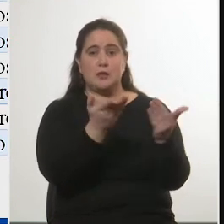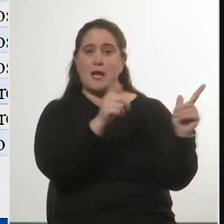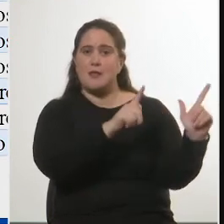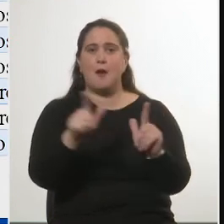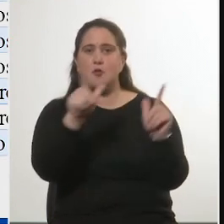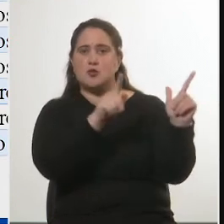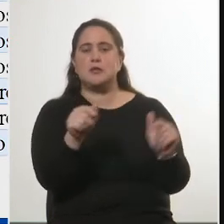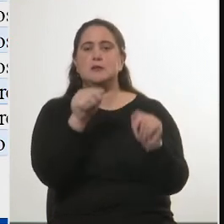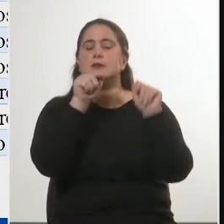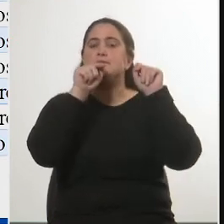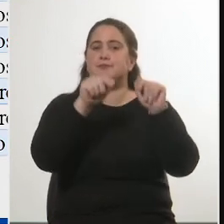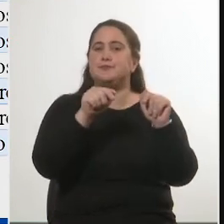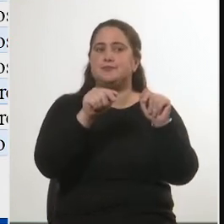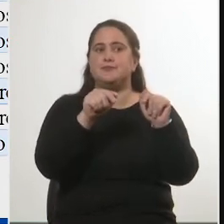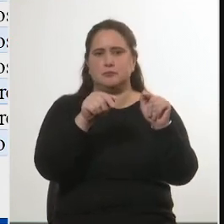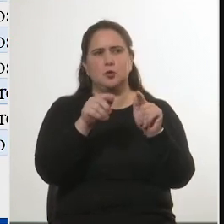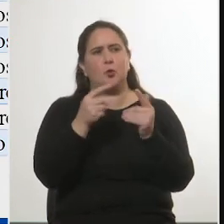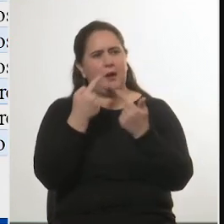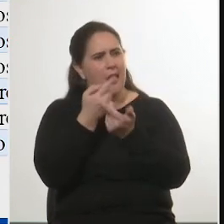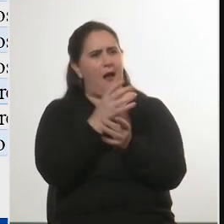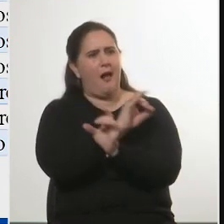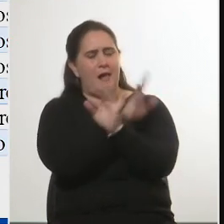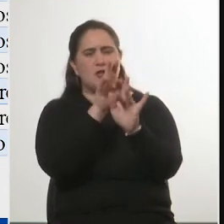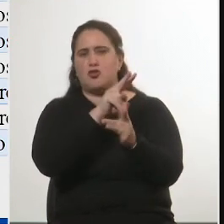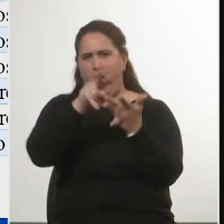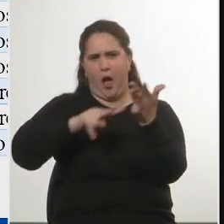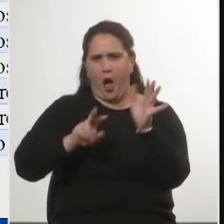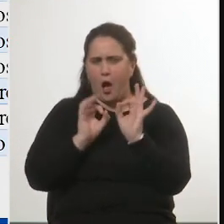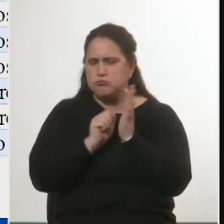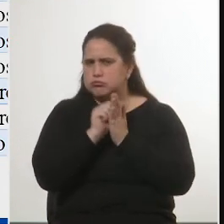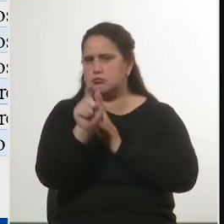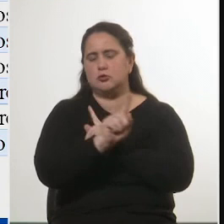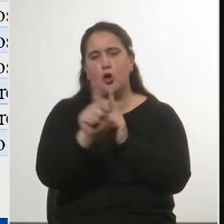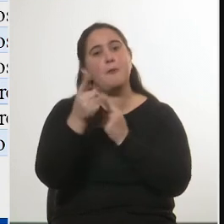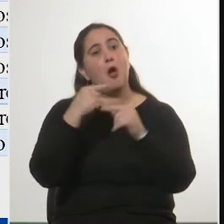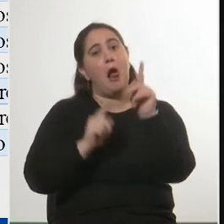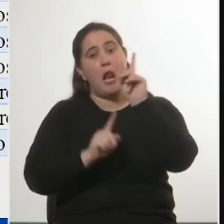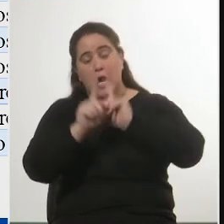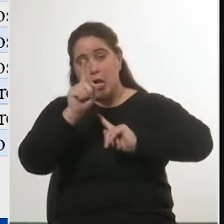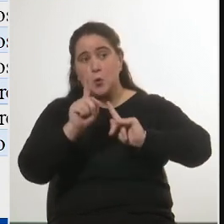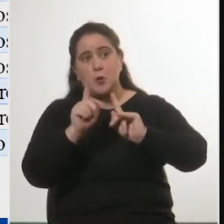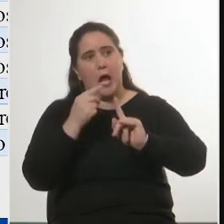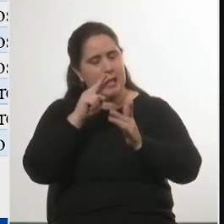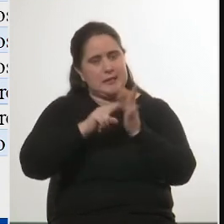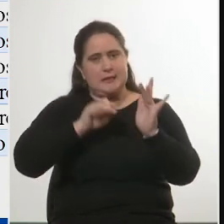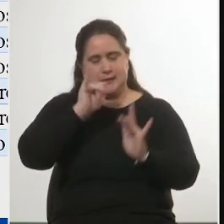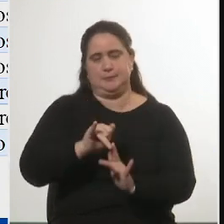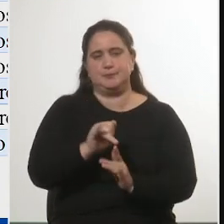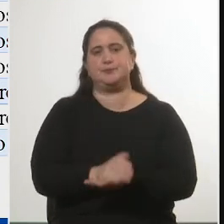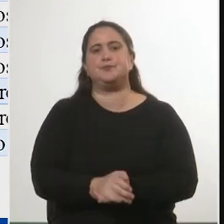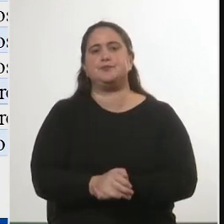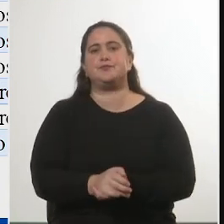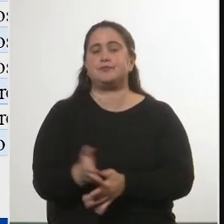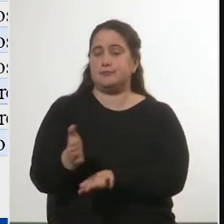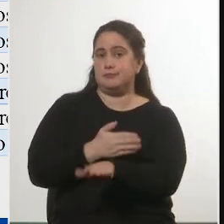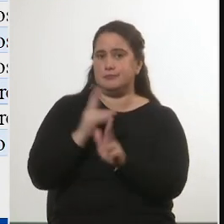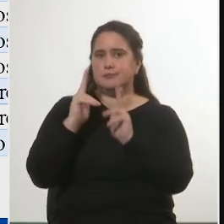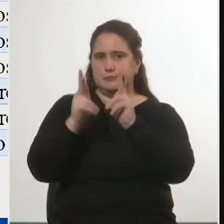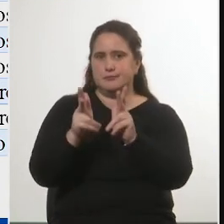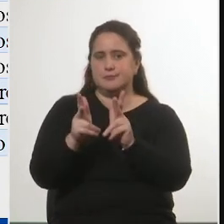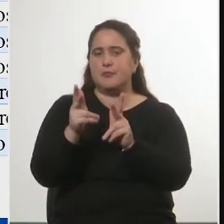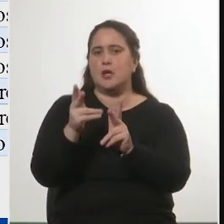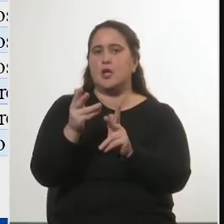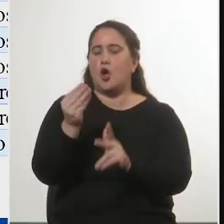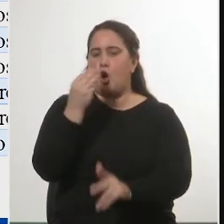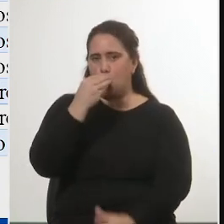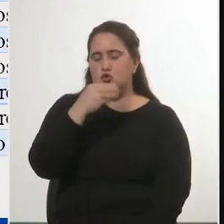una diapositiva que es bastante gráfica, no la voy a leer entero, pero hay algunas cosas que sí voy a leer. Acabamos de decir que